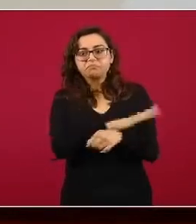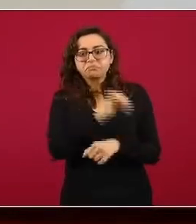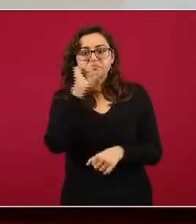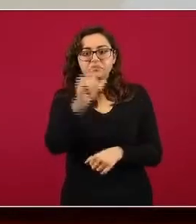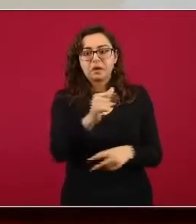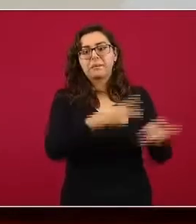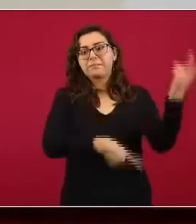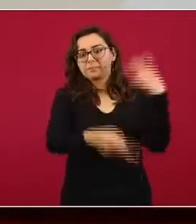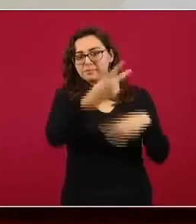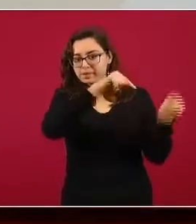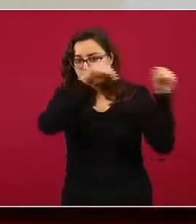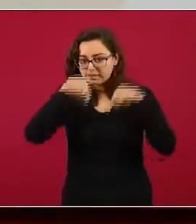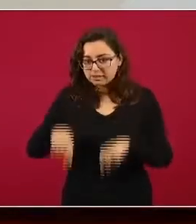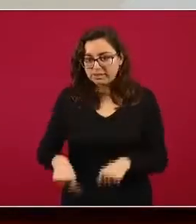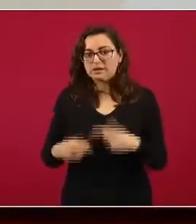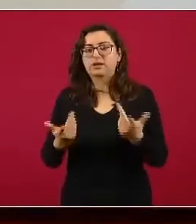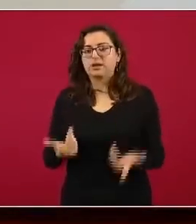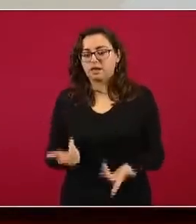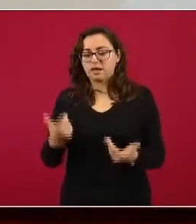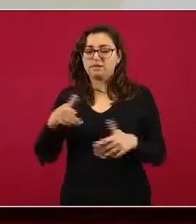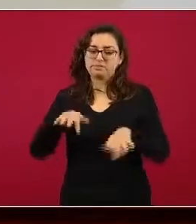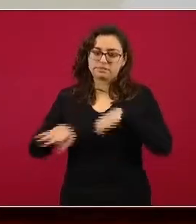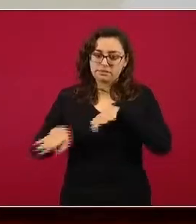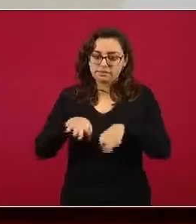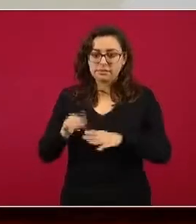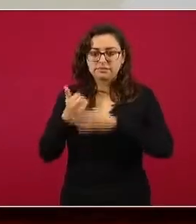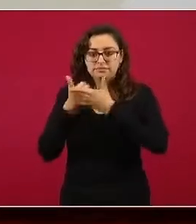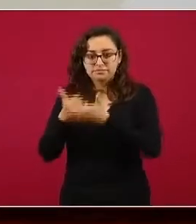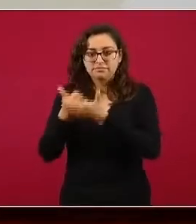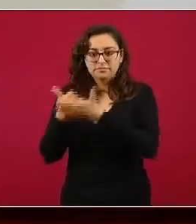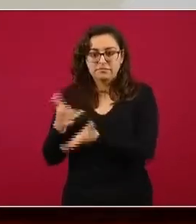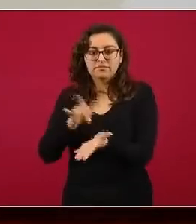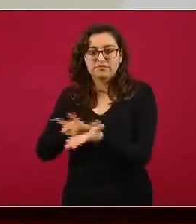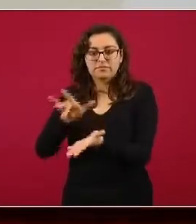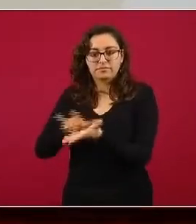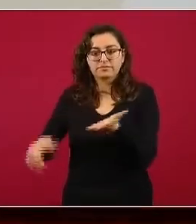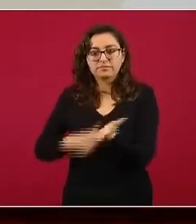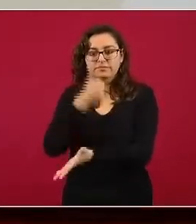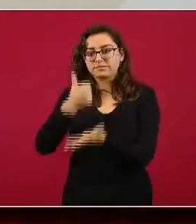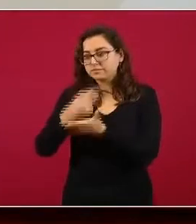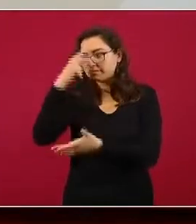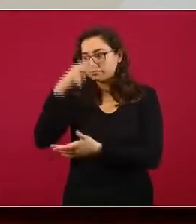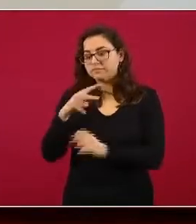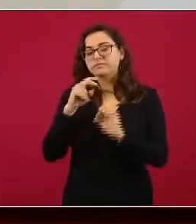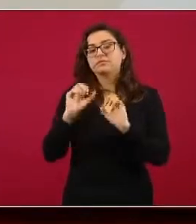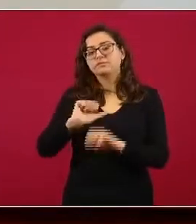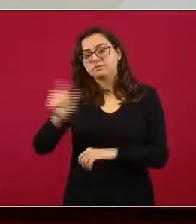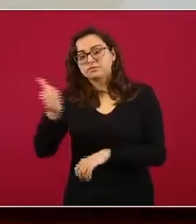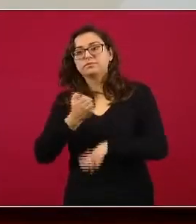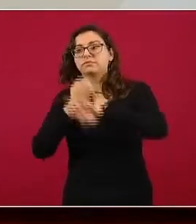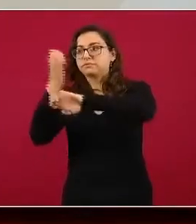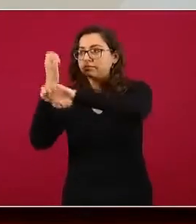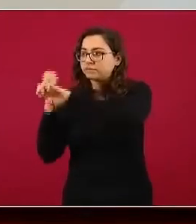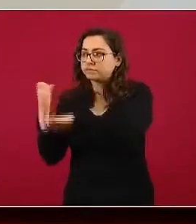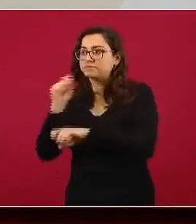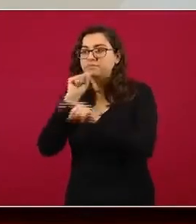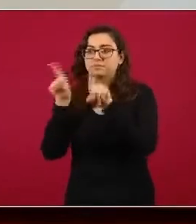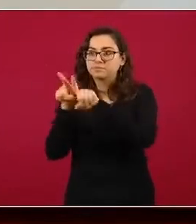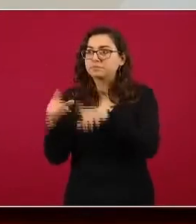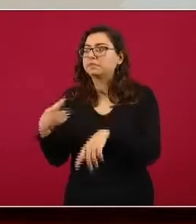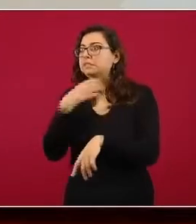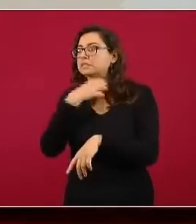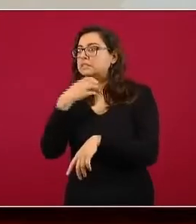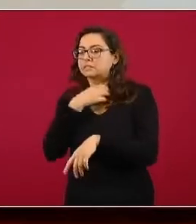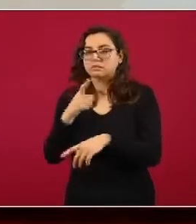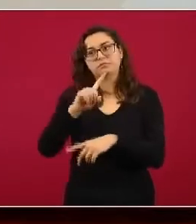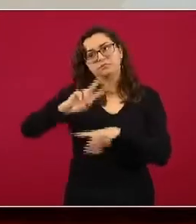están acudiendo a también ayudar, apoyar a la Ciudad de México u otras entidades que tienen saturación, y esto